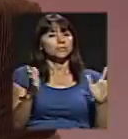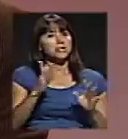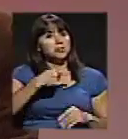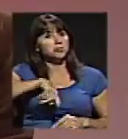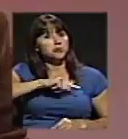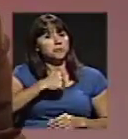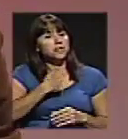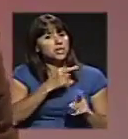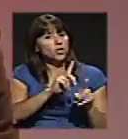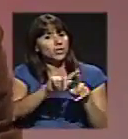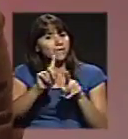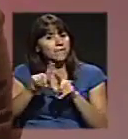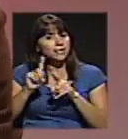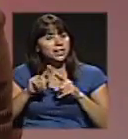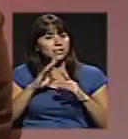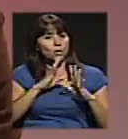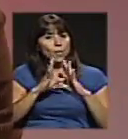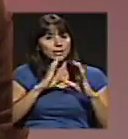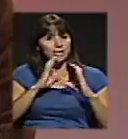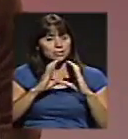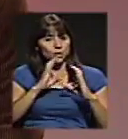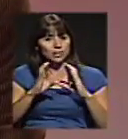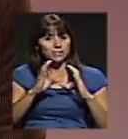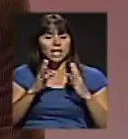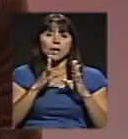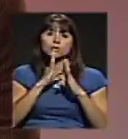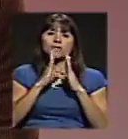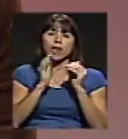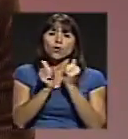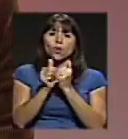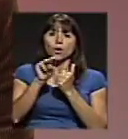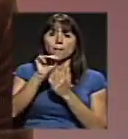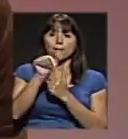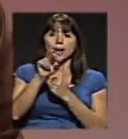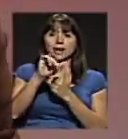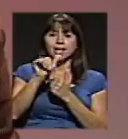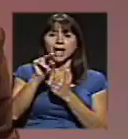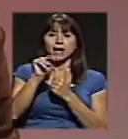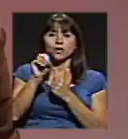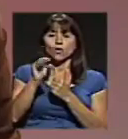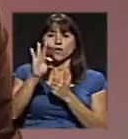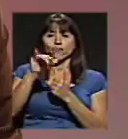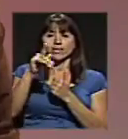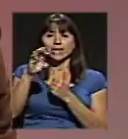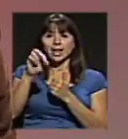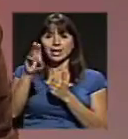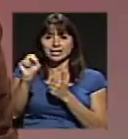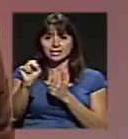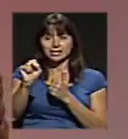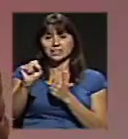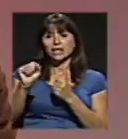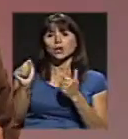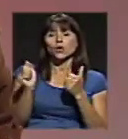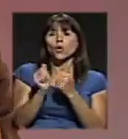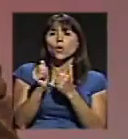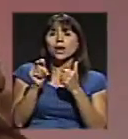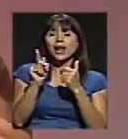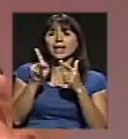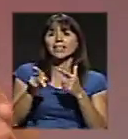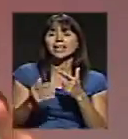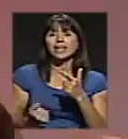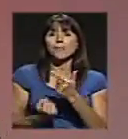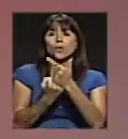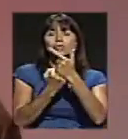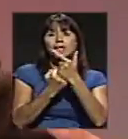diversas conversaciones. Hemos conversado con Mariano Figueres y con la gente que está impulsando esta idea de la coalición viva, de grupos